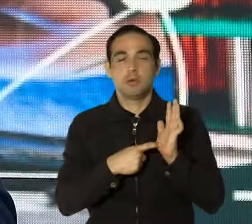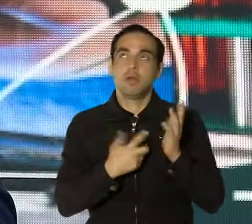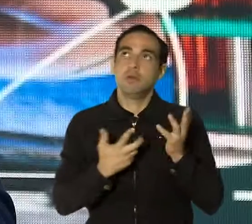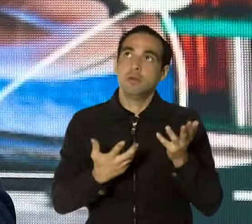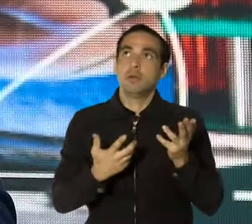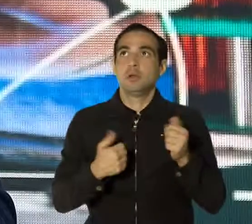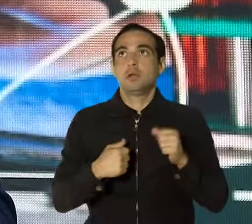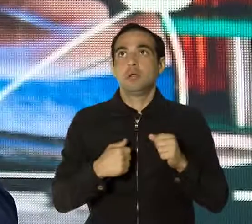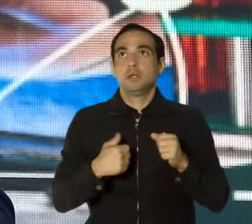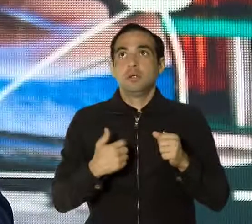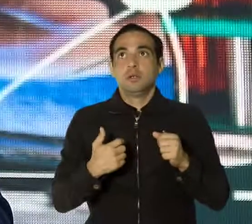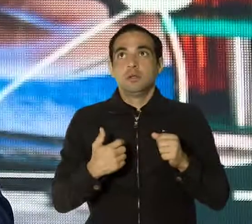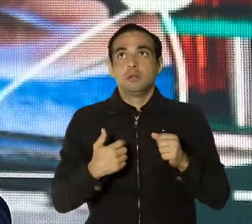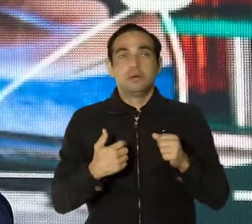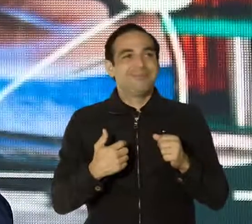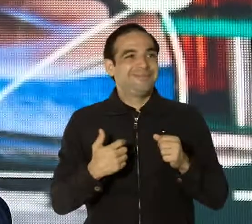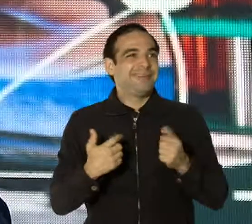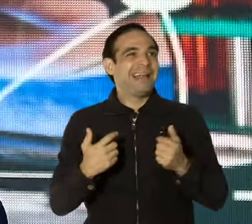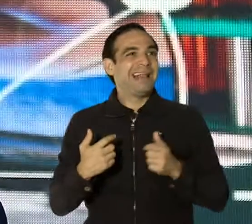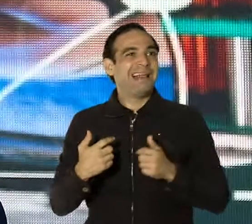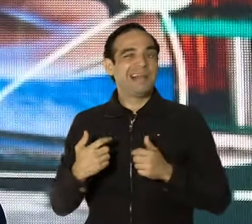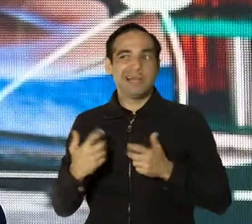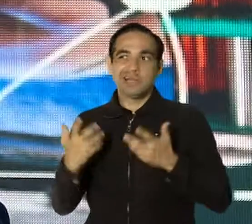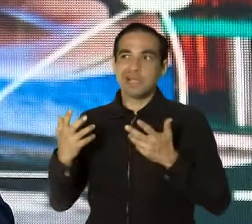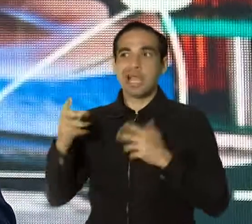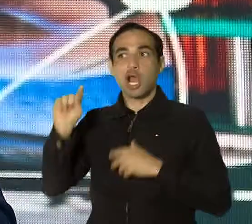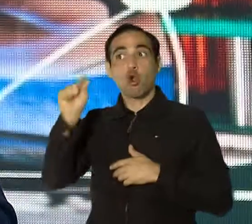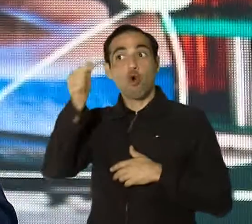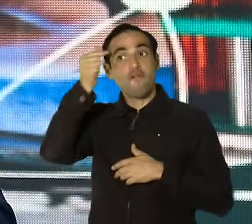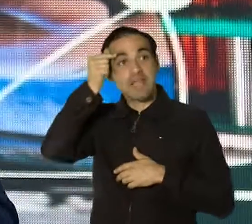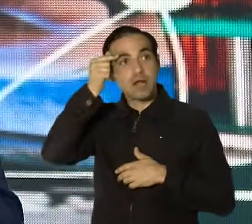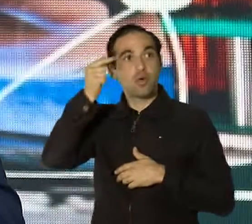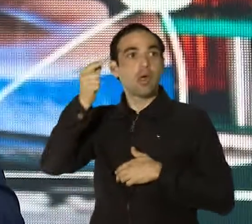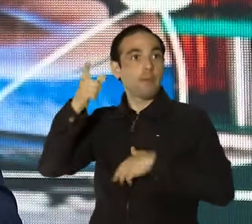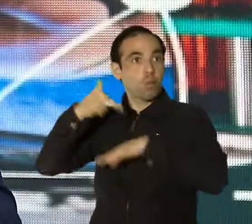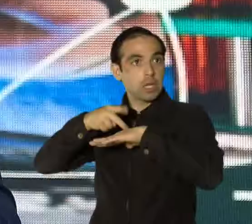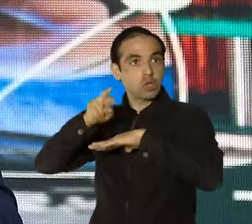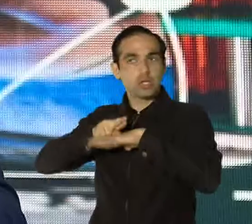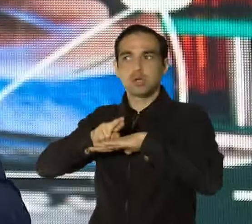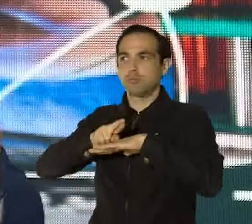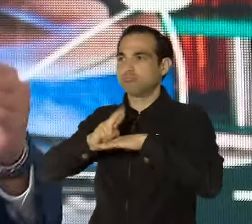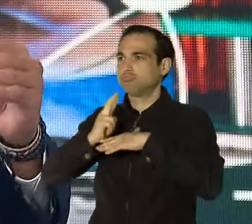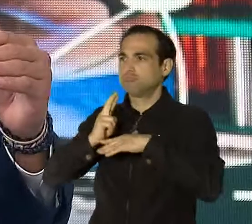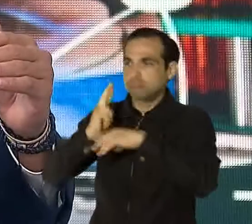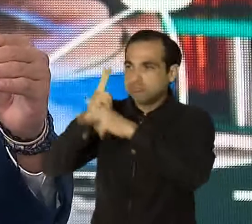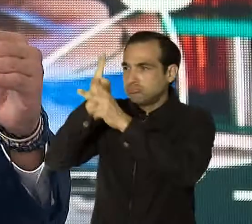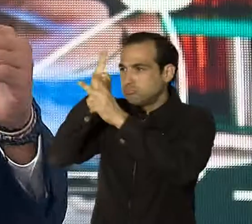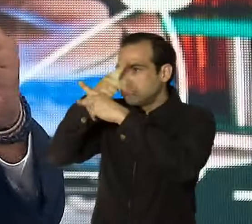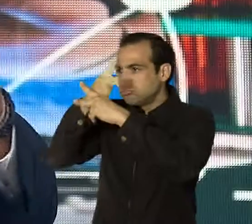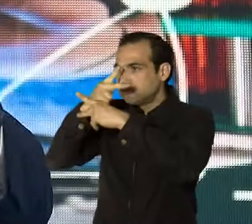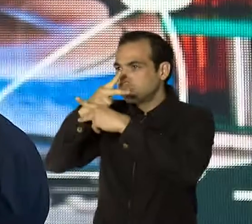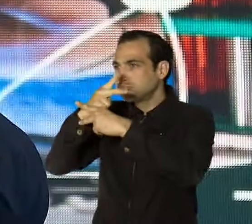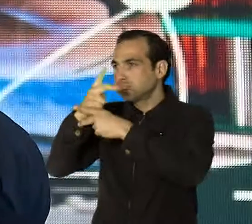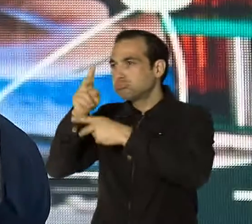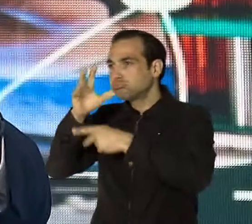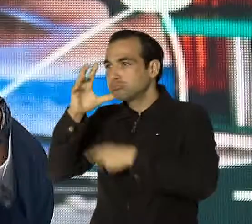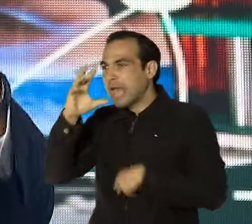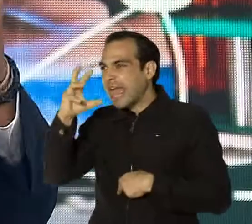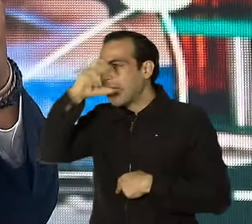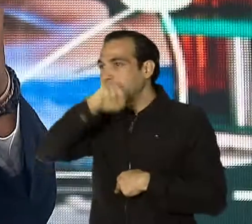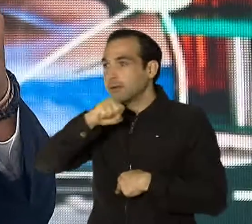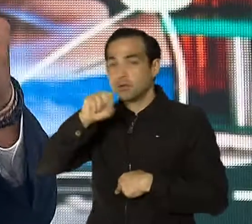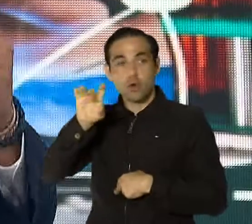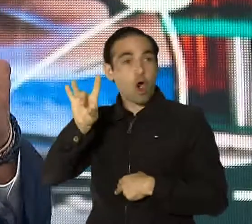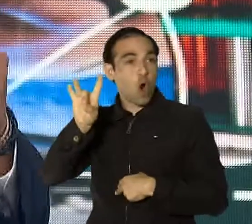en estas tasaciones que está haciendo el gobierno de Puerto Rico, pues de un 8% a